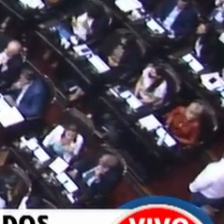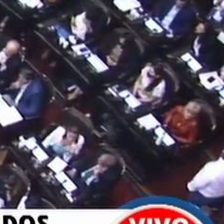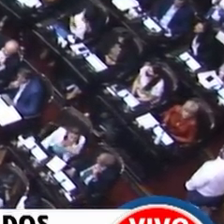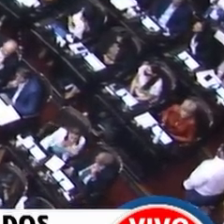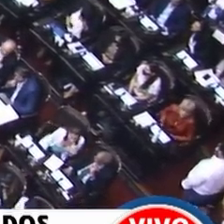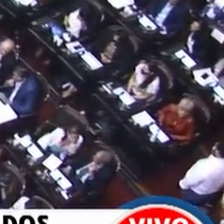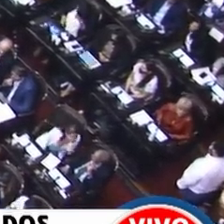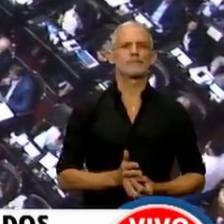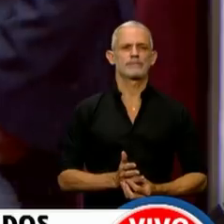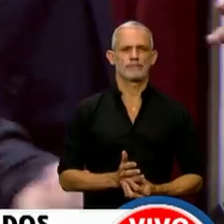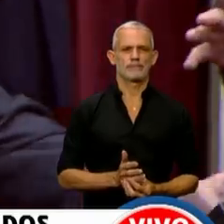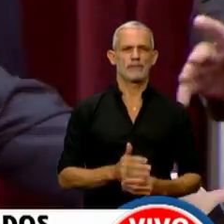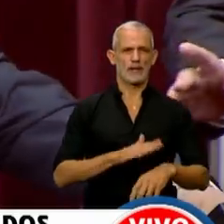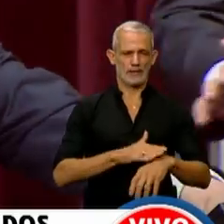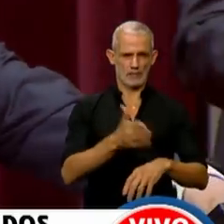tiempo